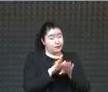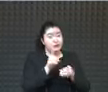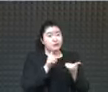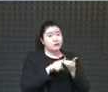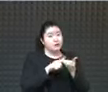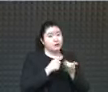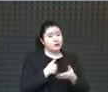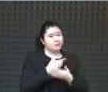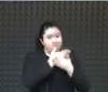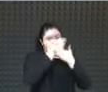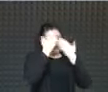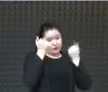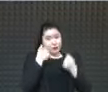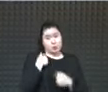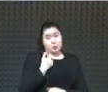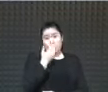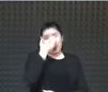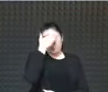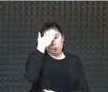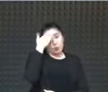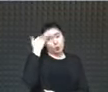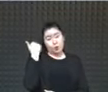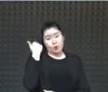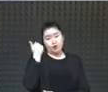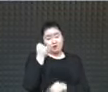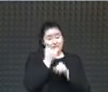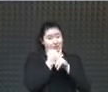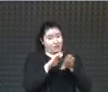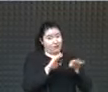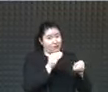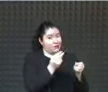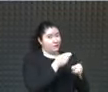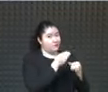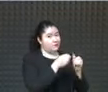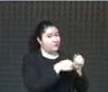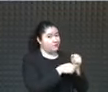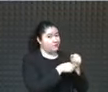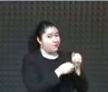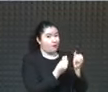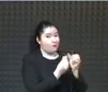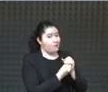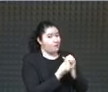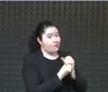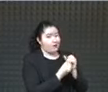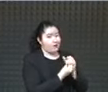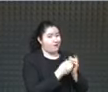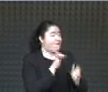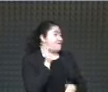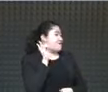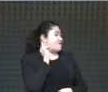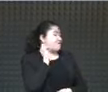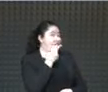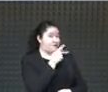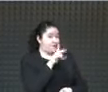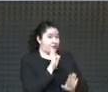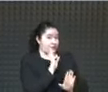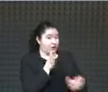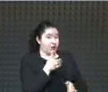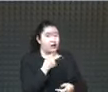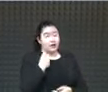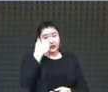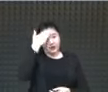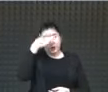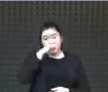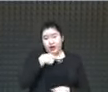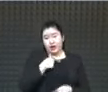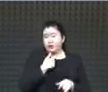yo la tengo. Es una información confidencial de la Fiscalía General de Justicia de la Ciudad de México y sé que lo están haciendo